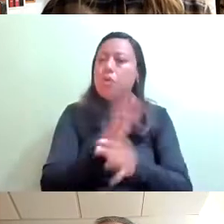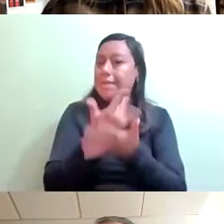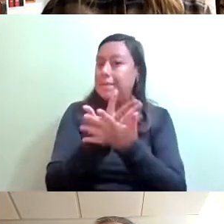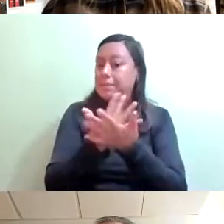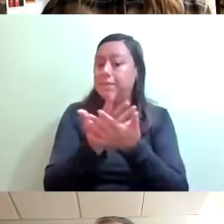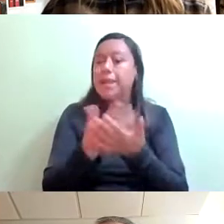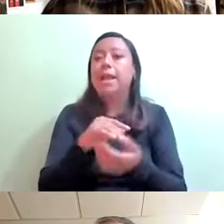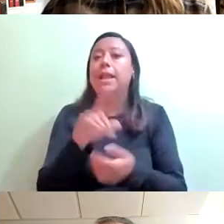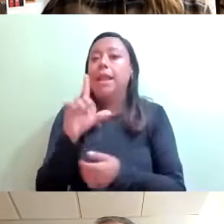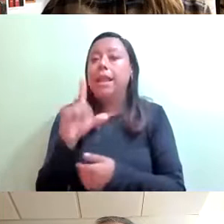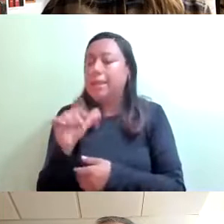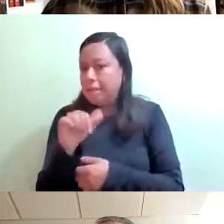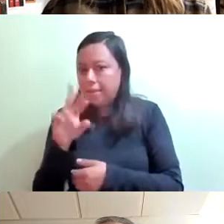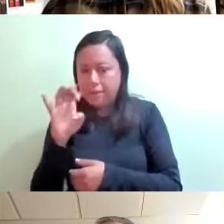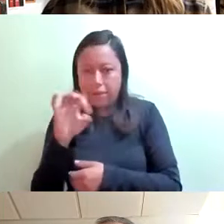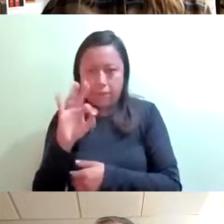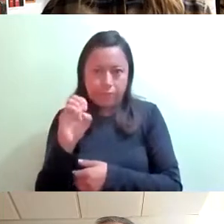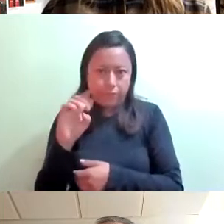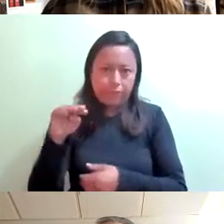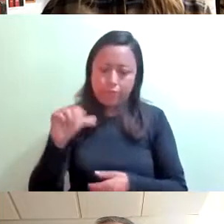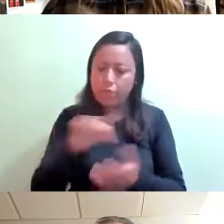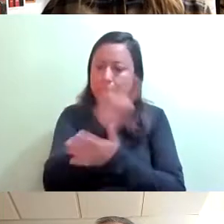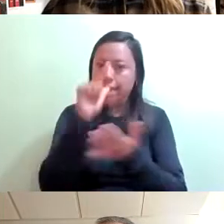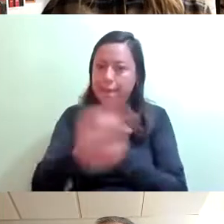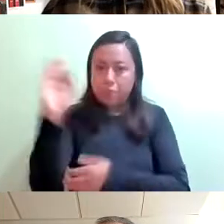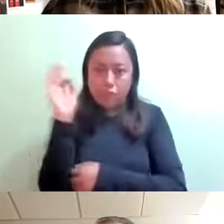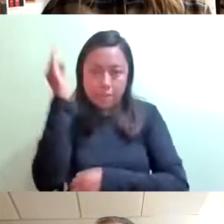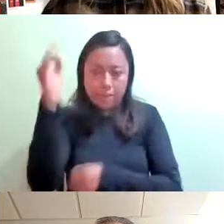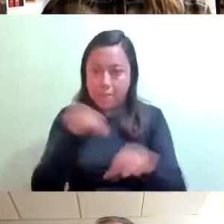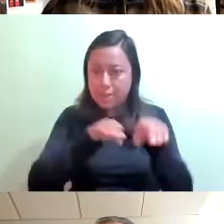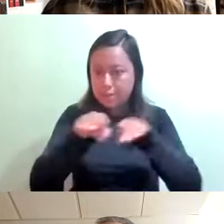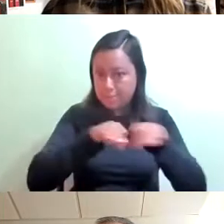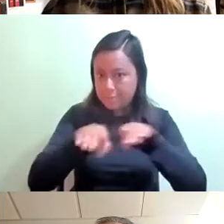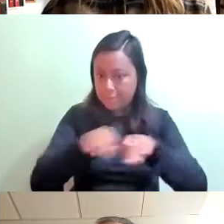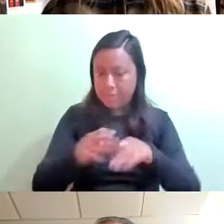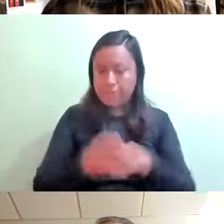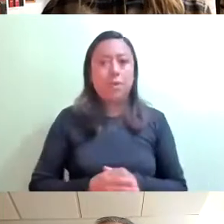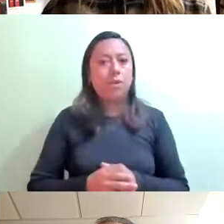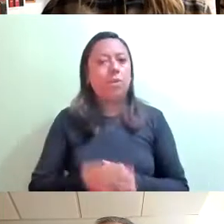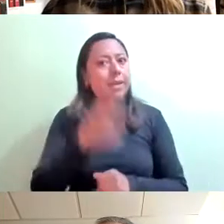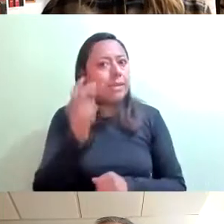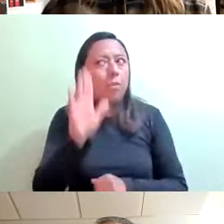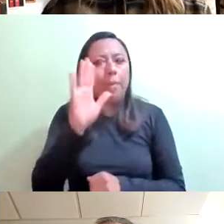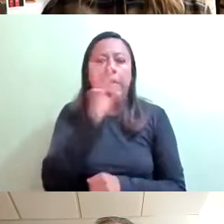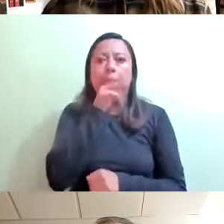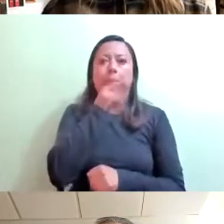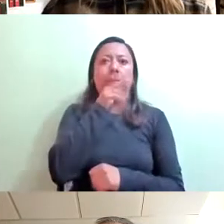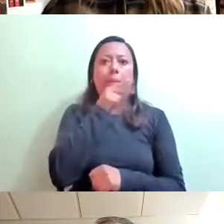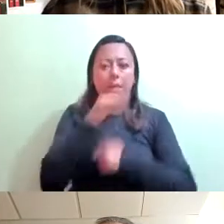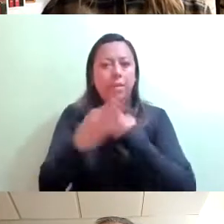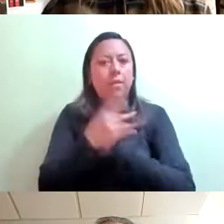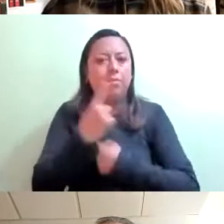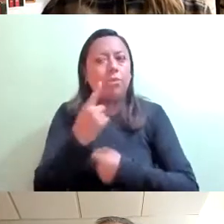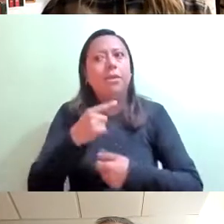reforma en la Ley Federal del Trabajo, nos inquietó porque no se daba y no se daba,